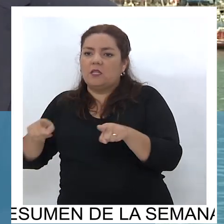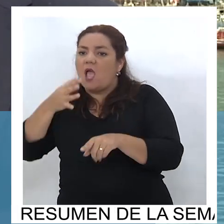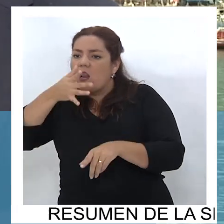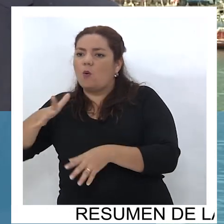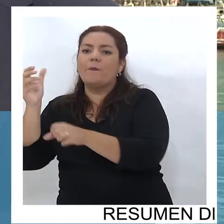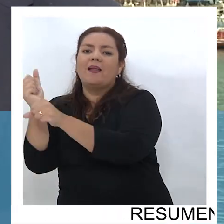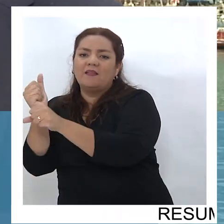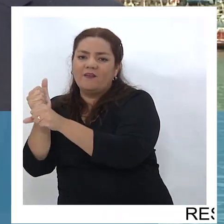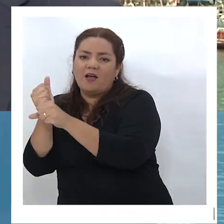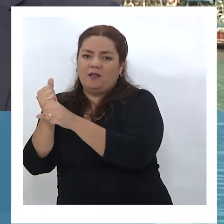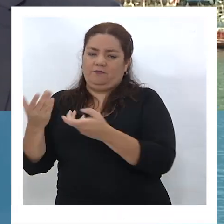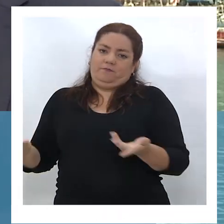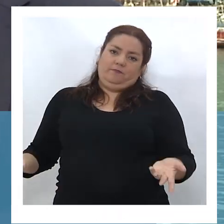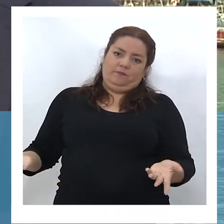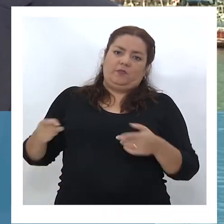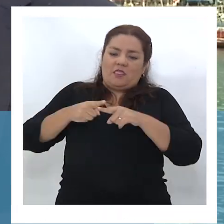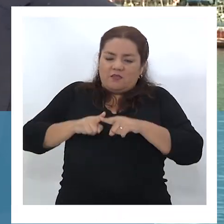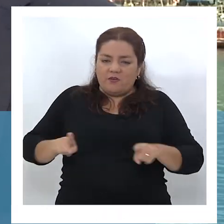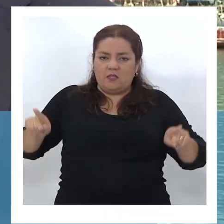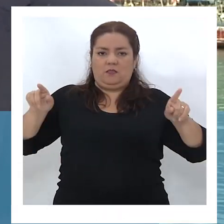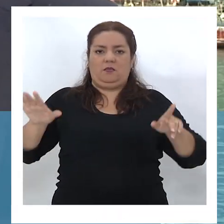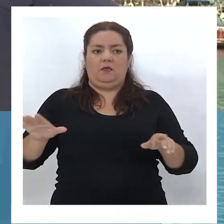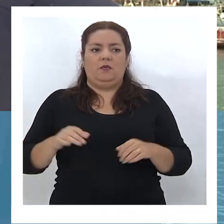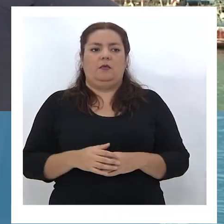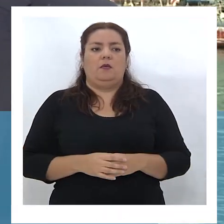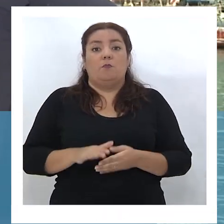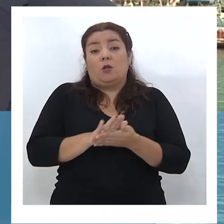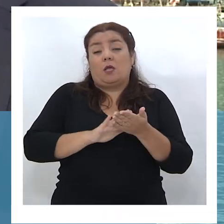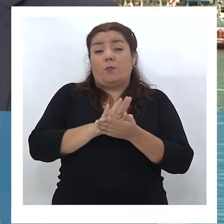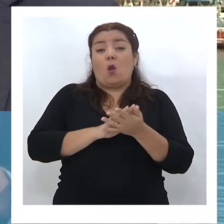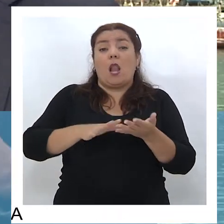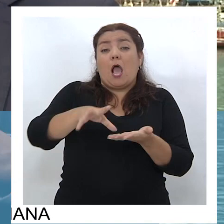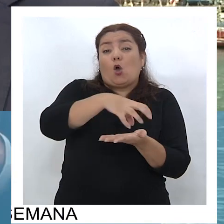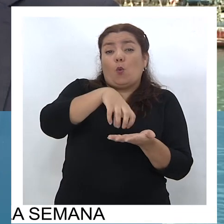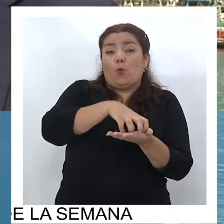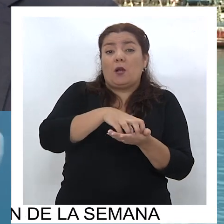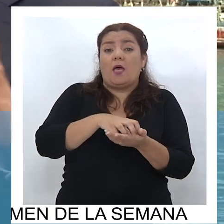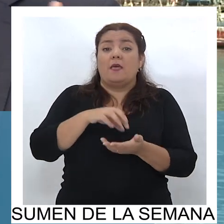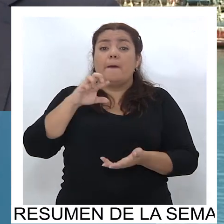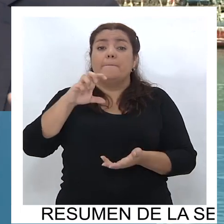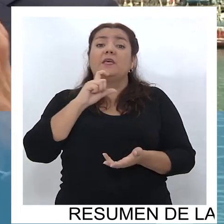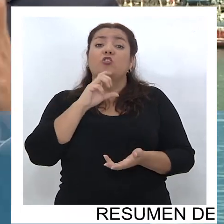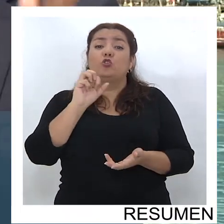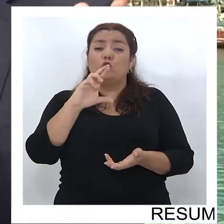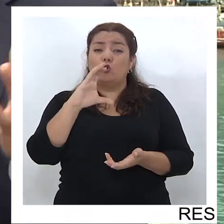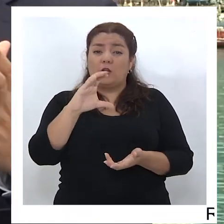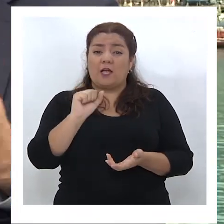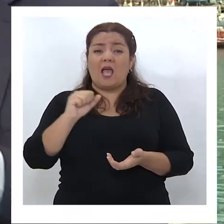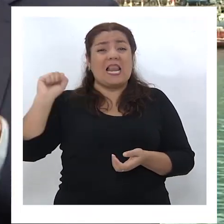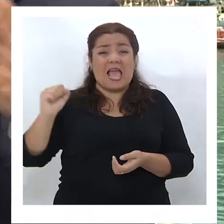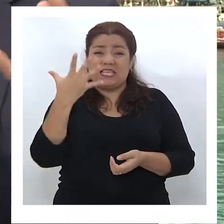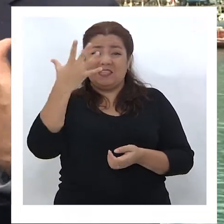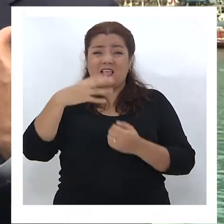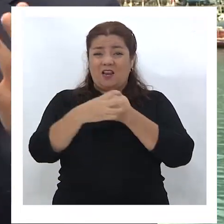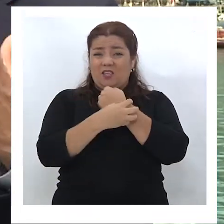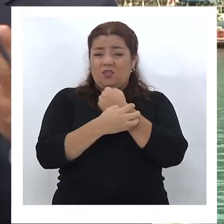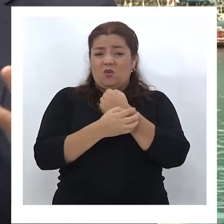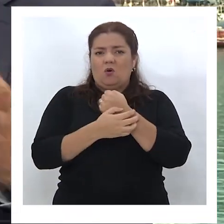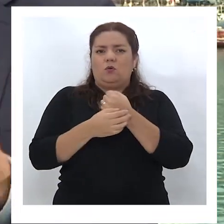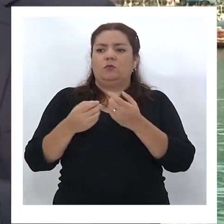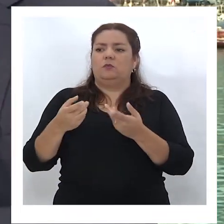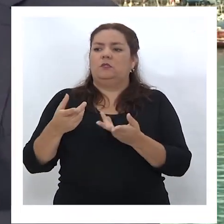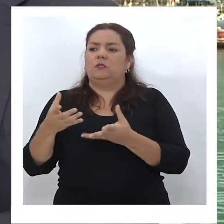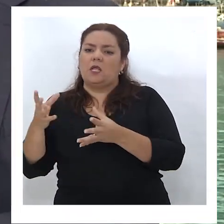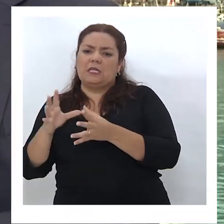Chile es el del consumo humano. Piensa todo lo que está ocurriendo en la comuna de Petorca, en la quinta región, donde producto de las plantaciones, de una exportación